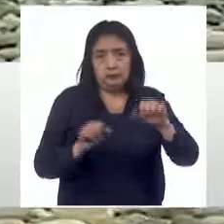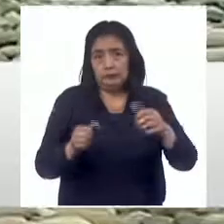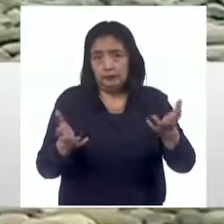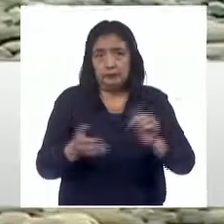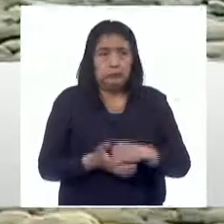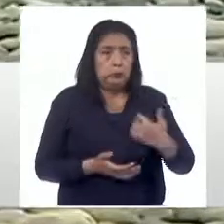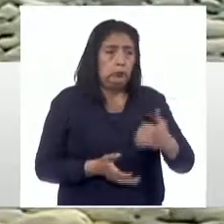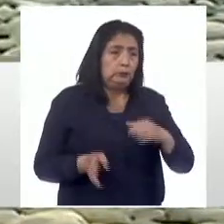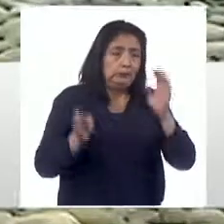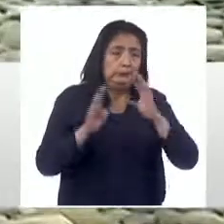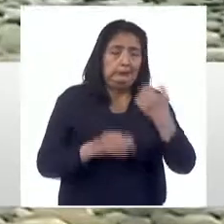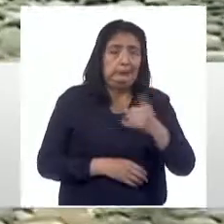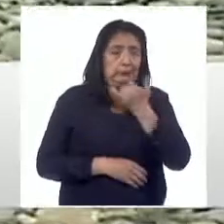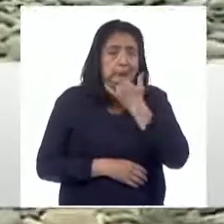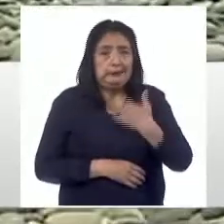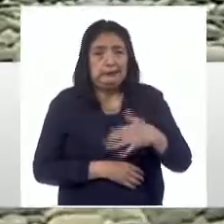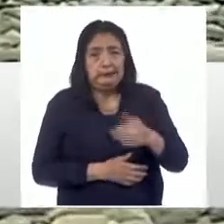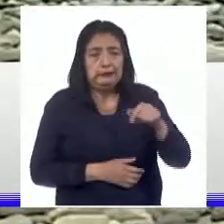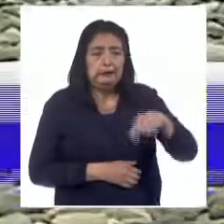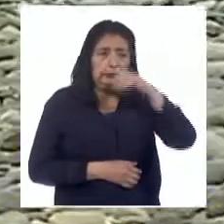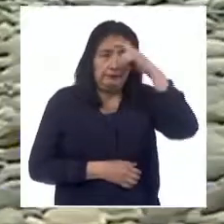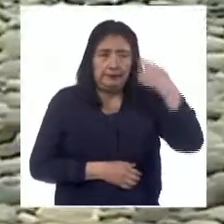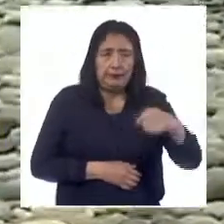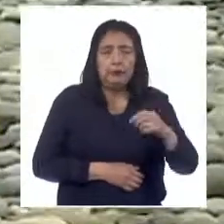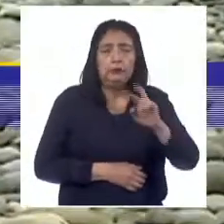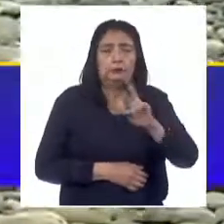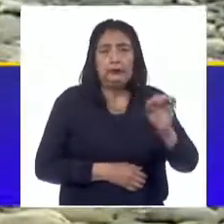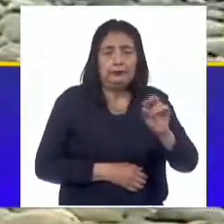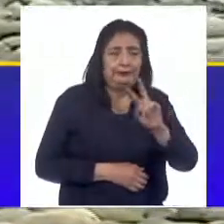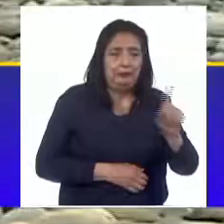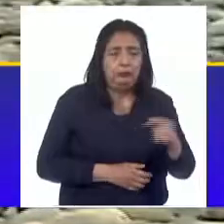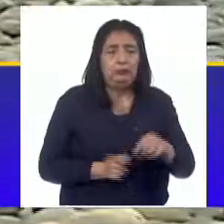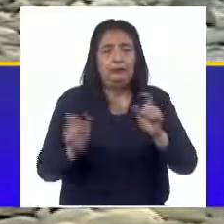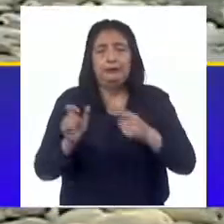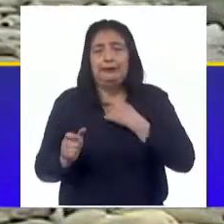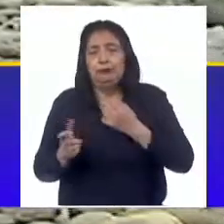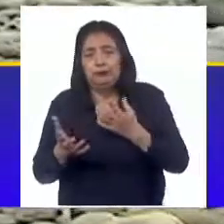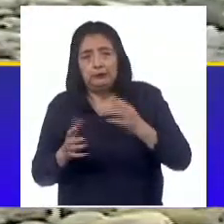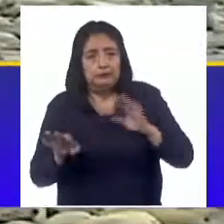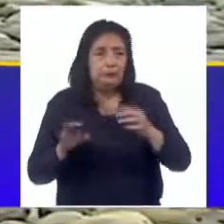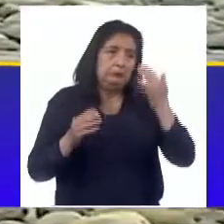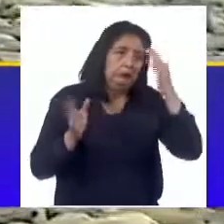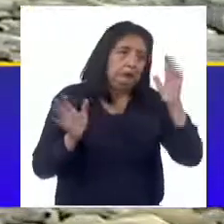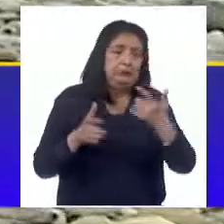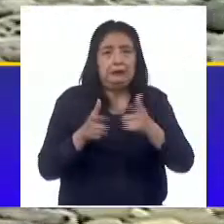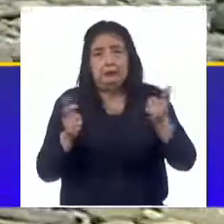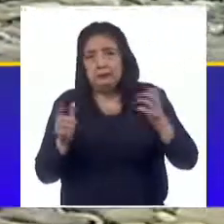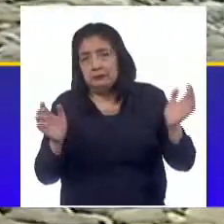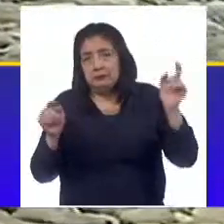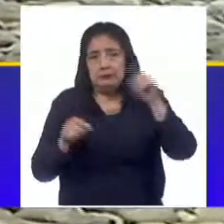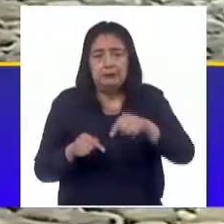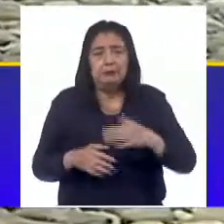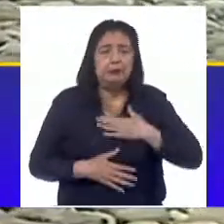Bueno, hay preocupación sobre lo que va a ser este verano 2021. Playa. Los amantes de la playa, pues no sabemos si vamos a poder venir libremente a disfrutar